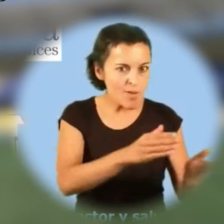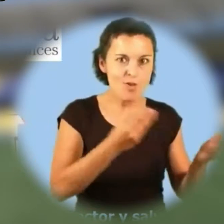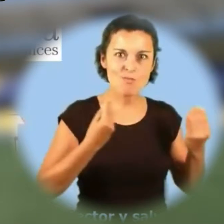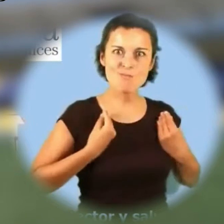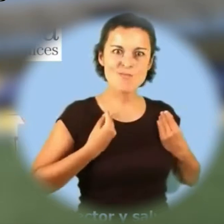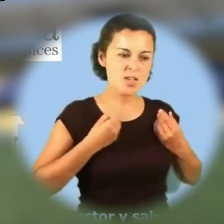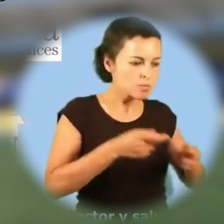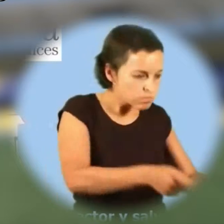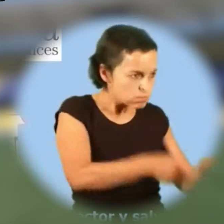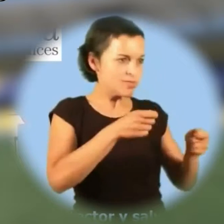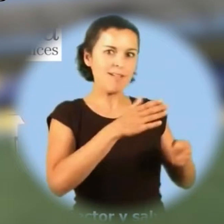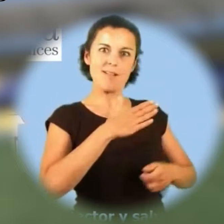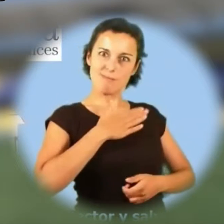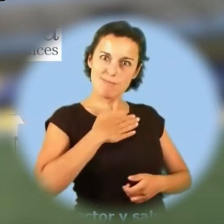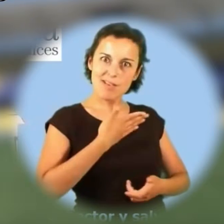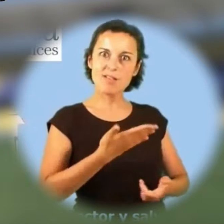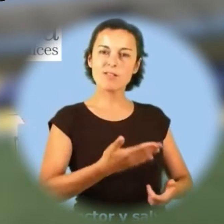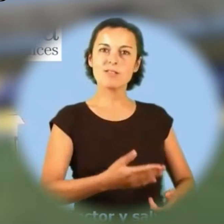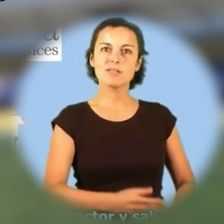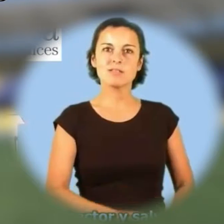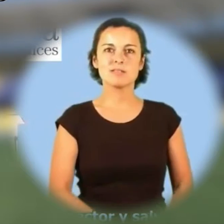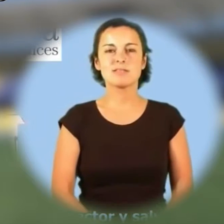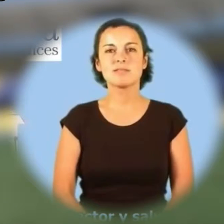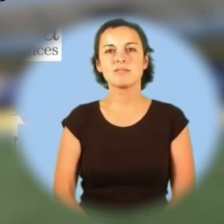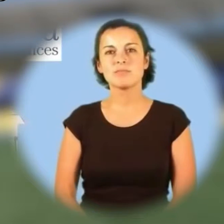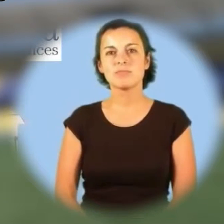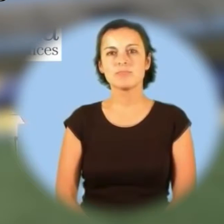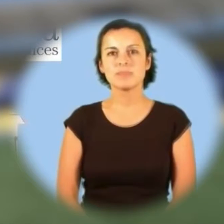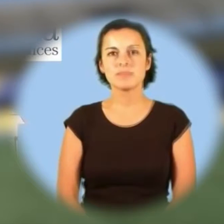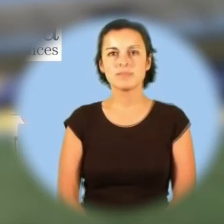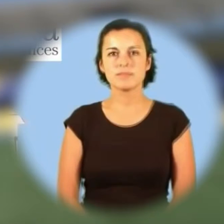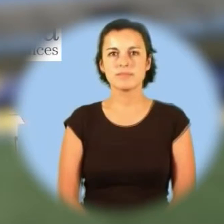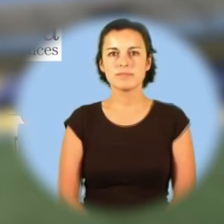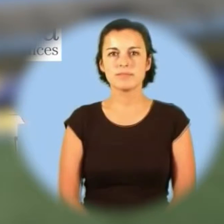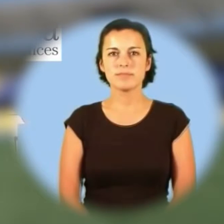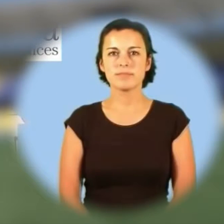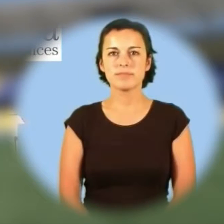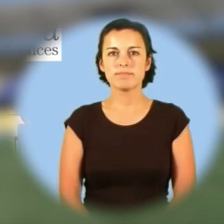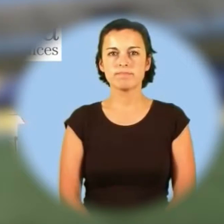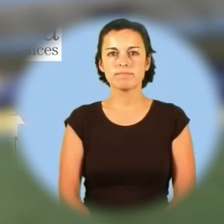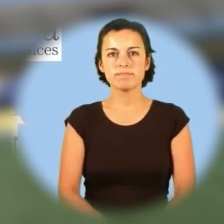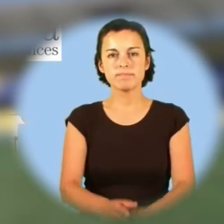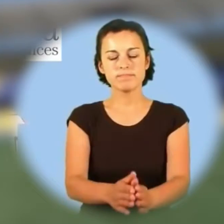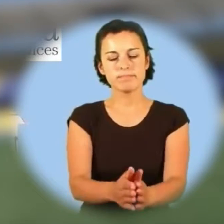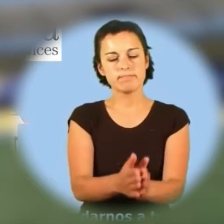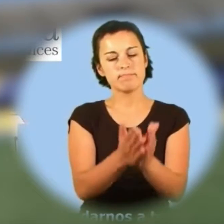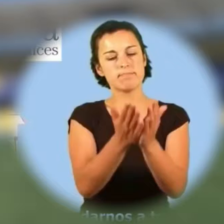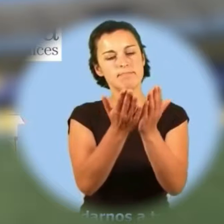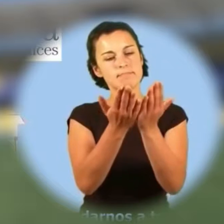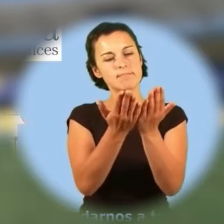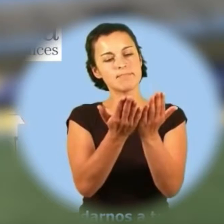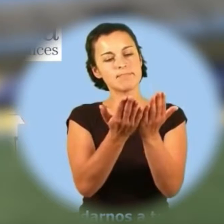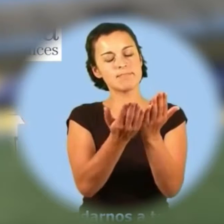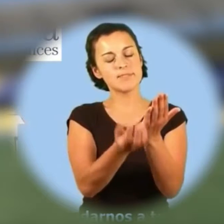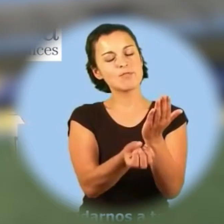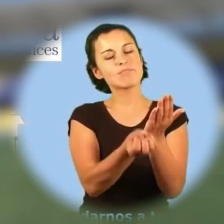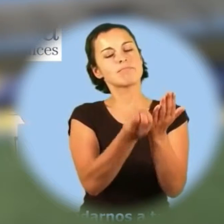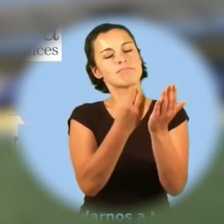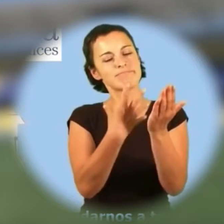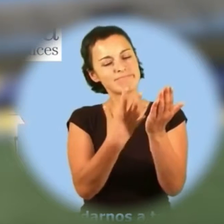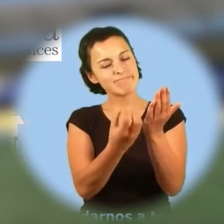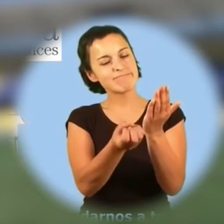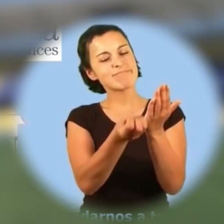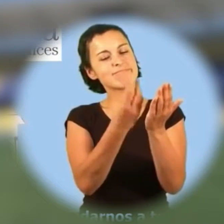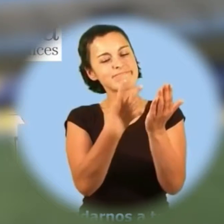Camine en silencio y seguro, siguiendo las señaléticas de evacuación. No corra ni altere a los demás